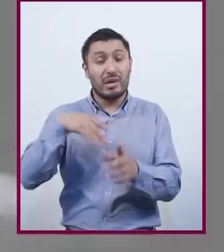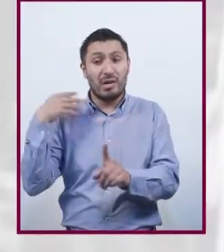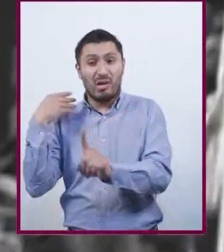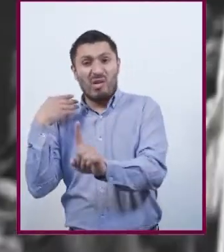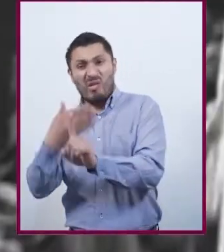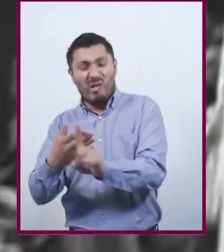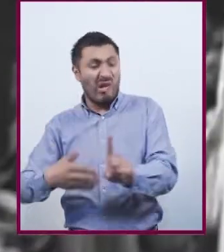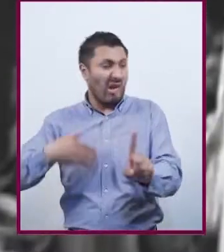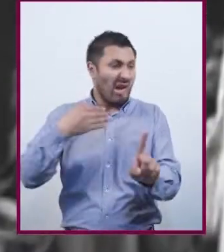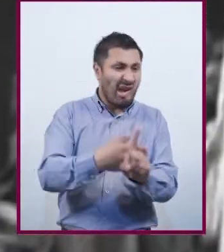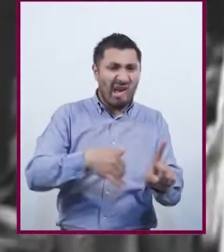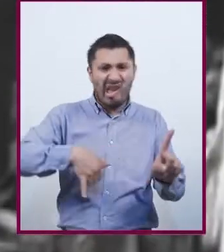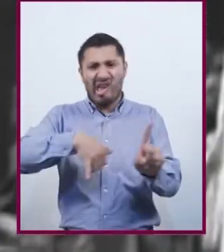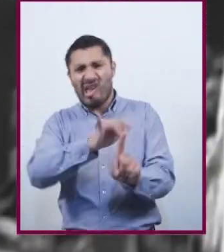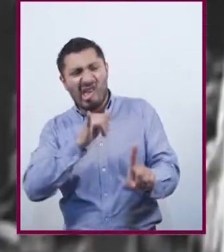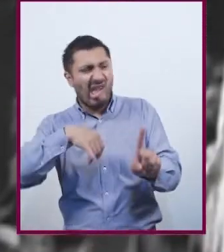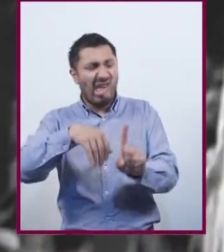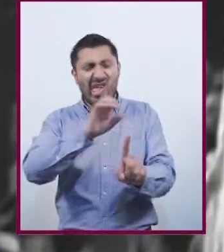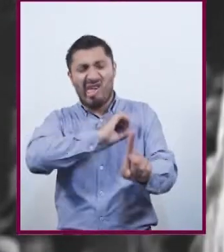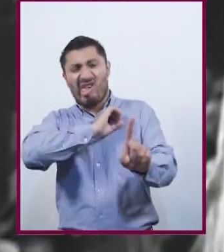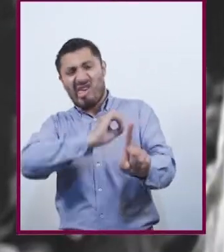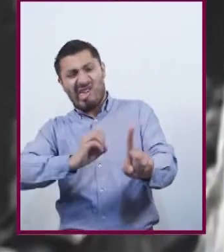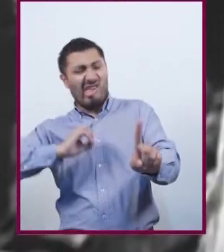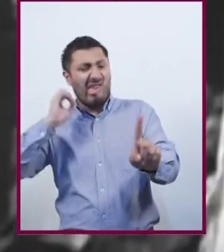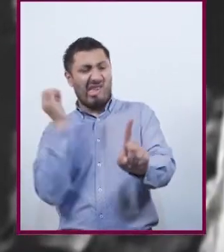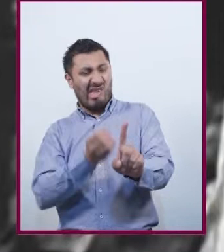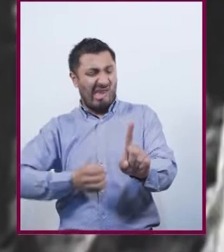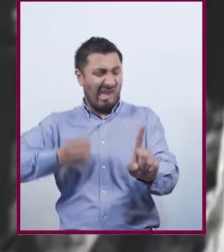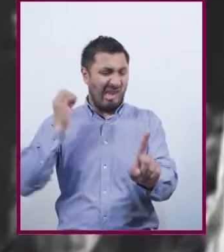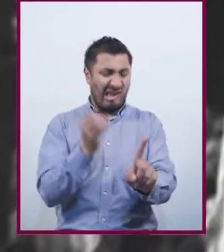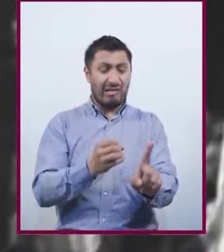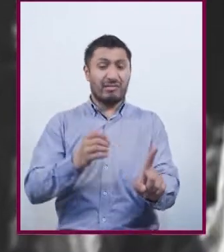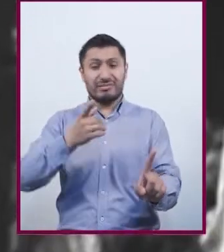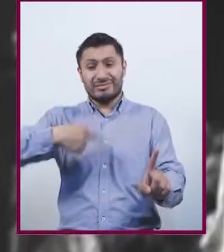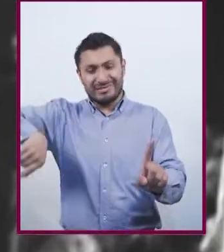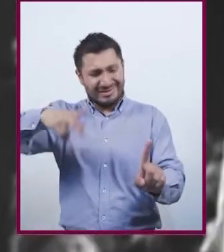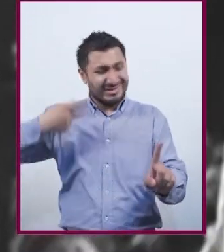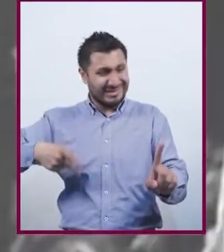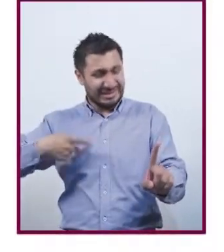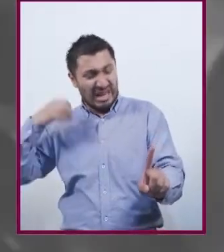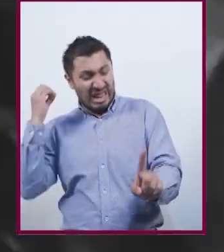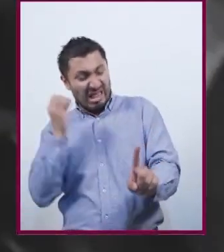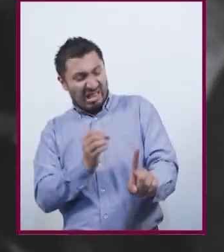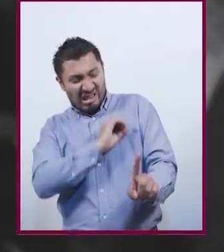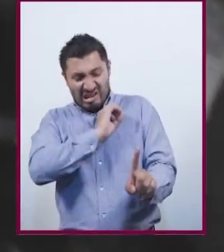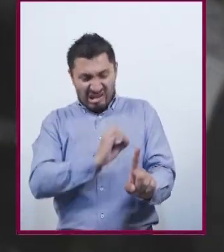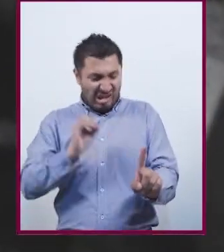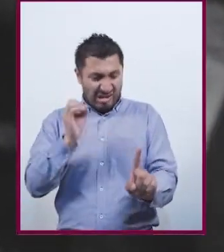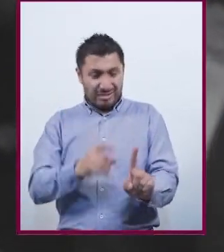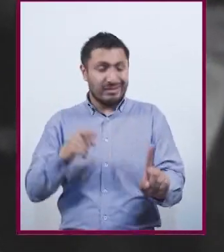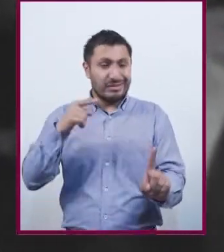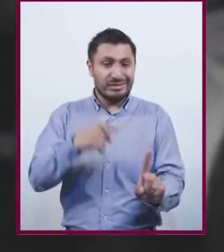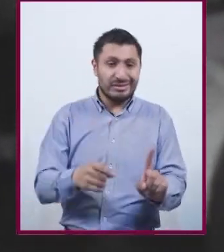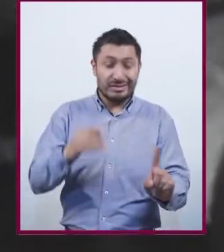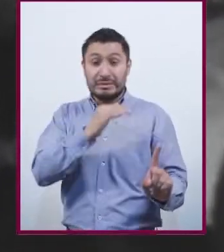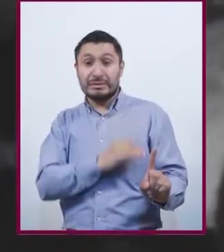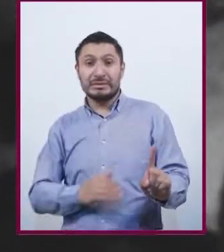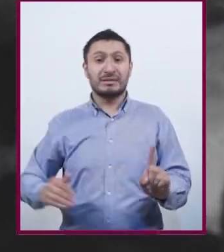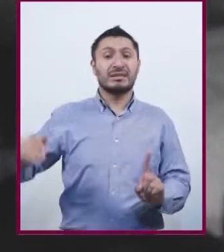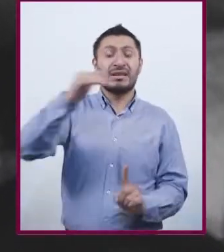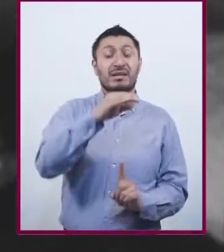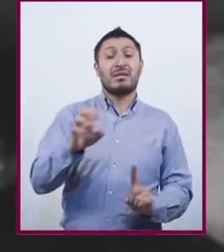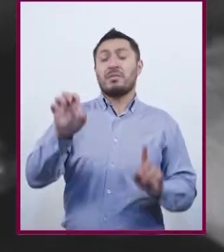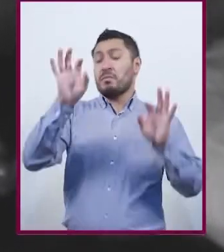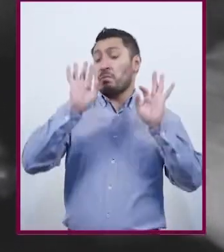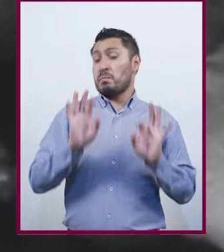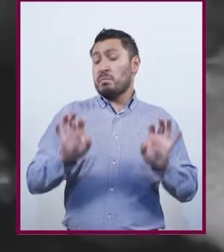a causa del rechazo y el odio que constantemente le profesan los seres humanos. Un engendro con superioridad